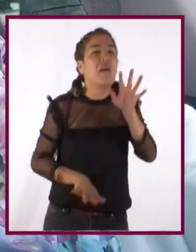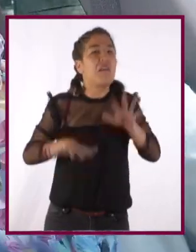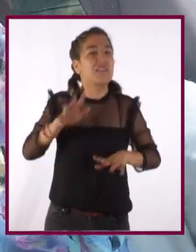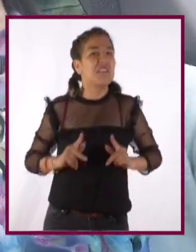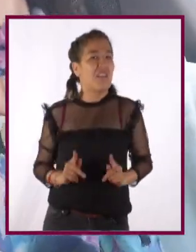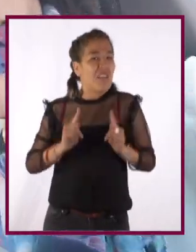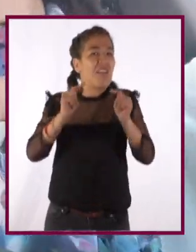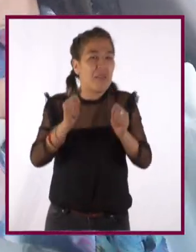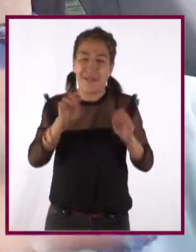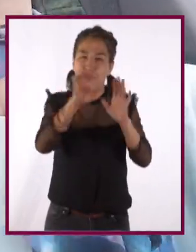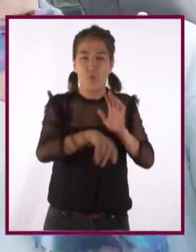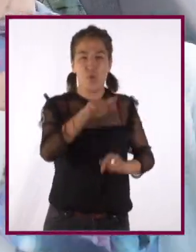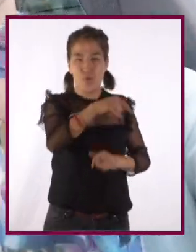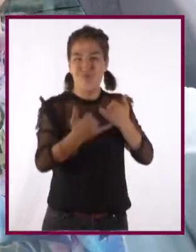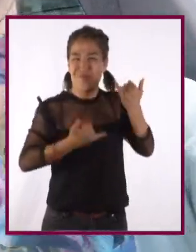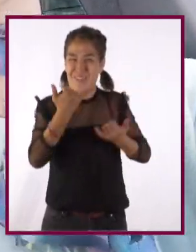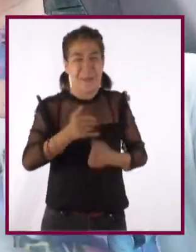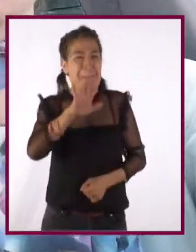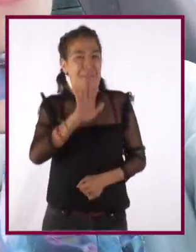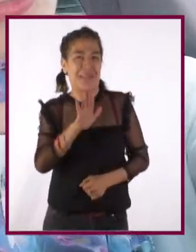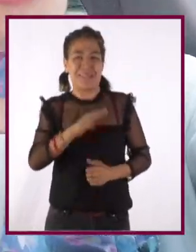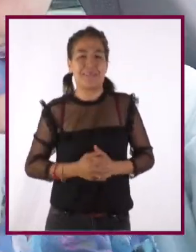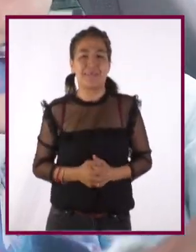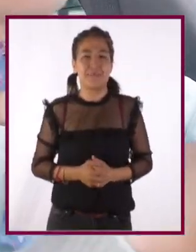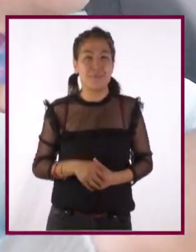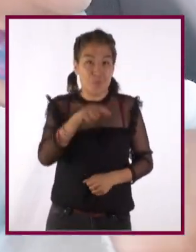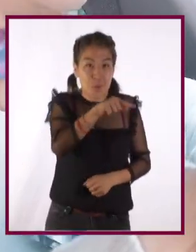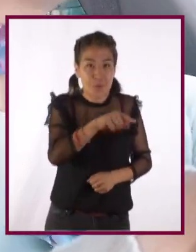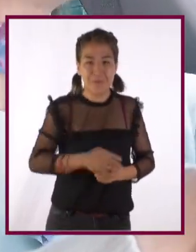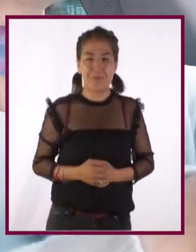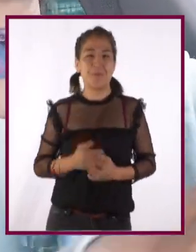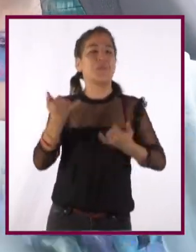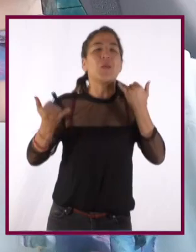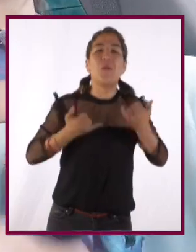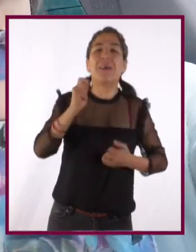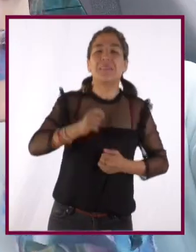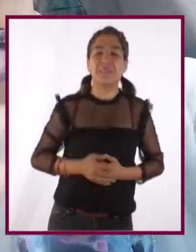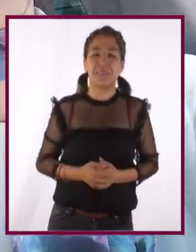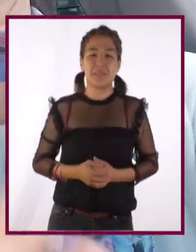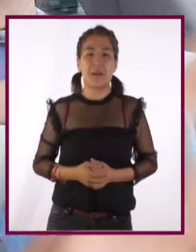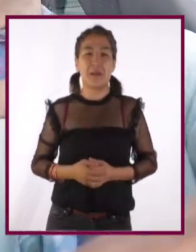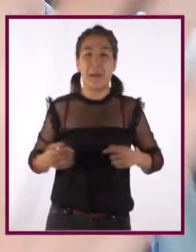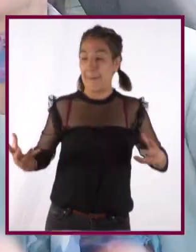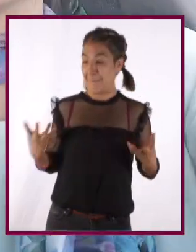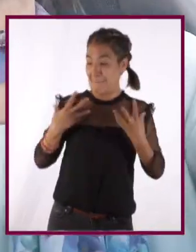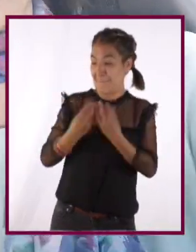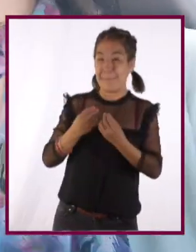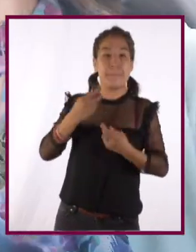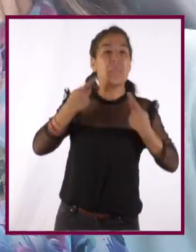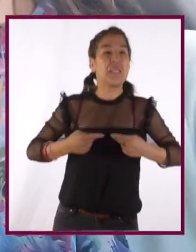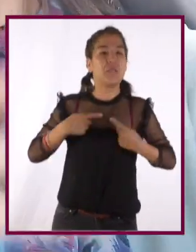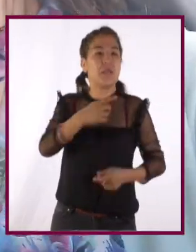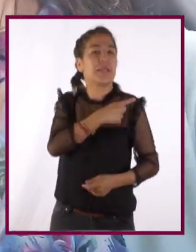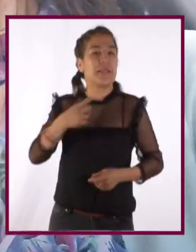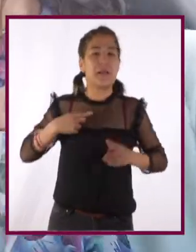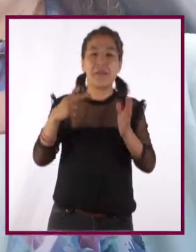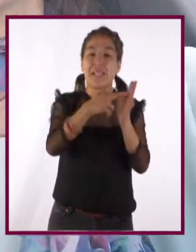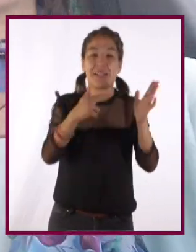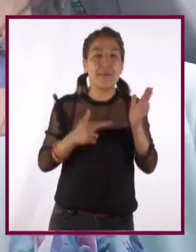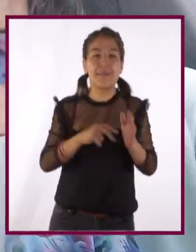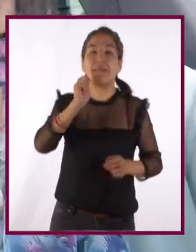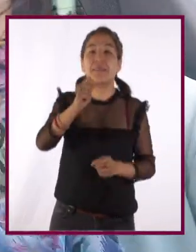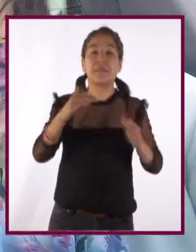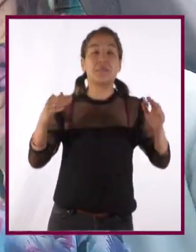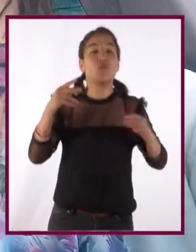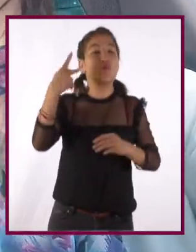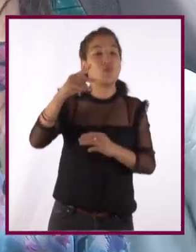función de ellas. Es como cuando juegas un juego, valga la redundancia. Arreglas que los involucrados deben seguir unas